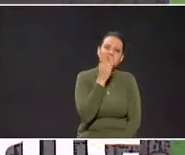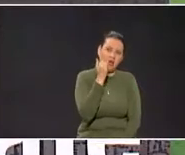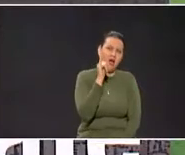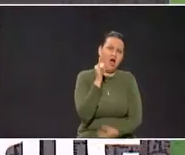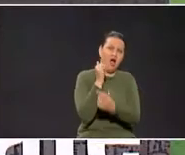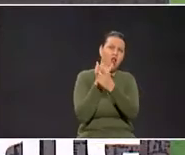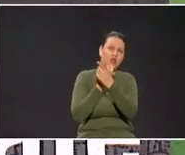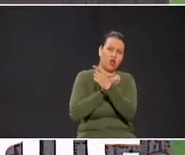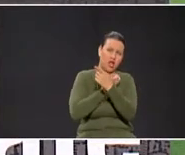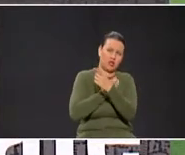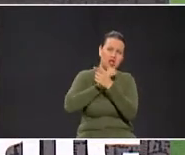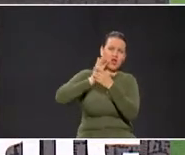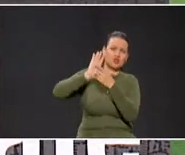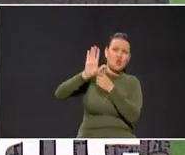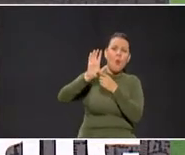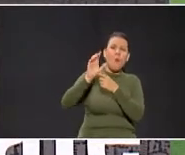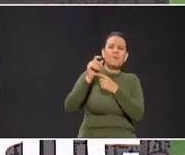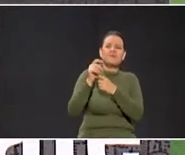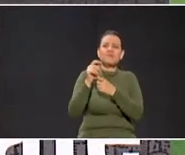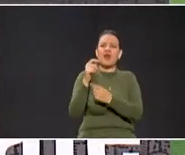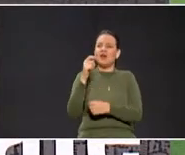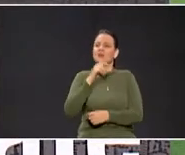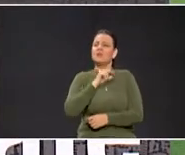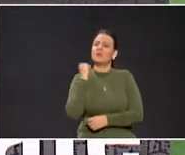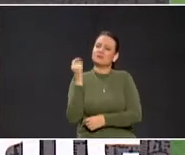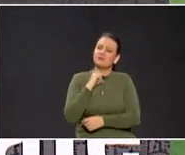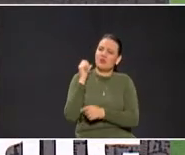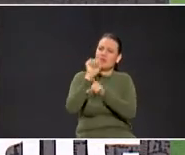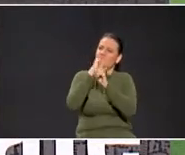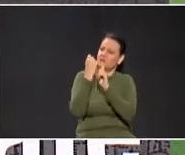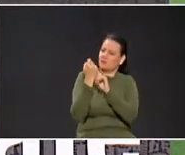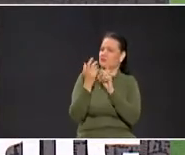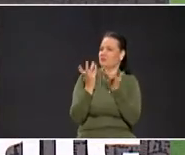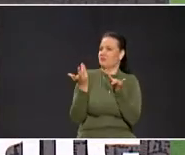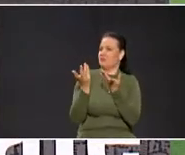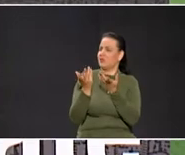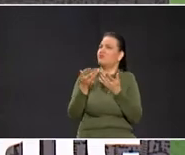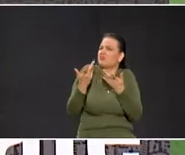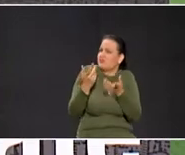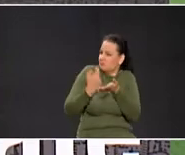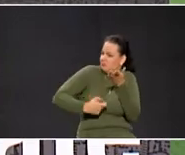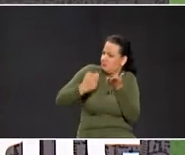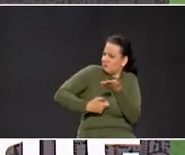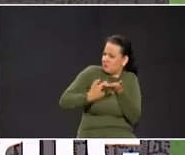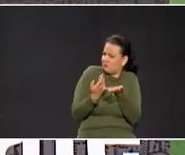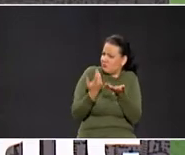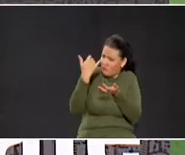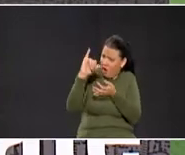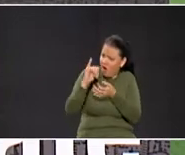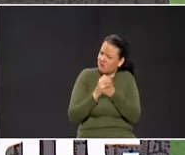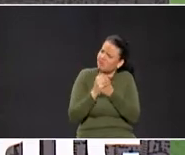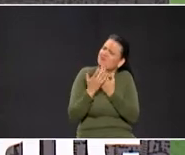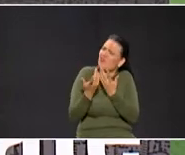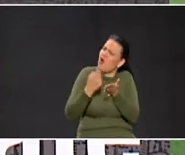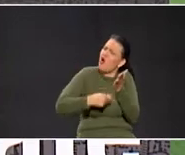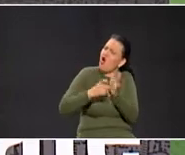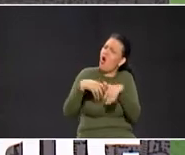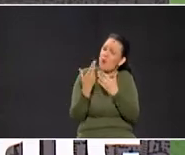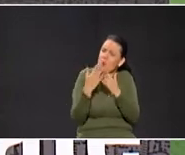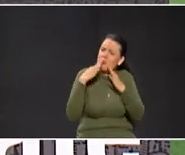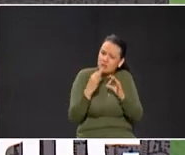de pastoral social y el problema viene en aumento que hay entonces que cambiar que hay que modificar para que la tendencia